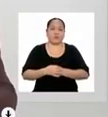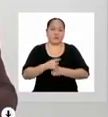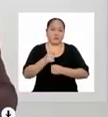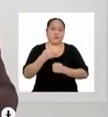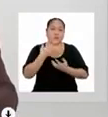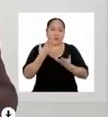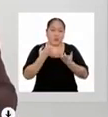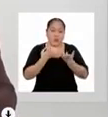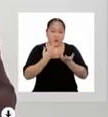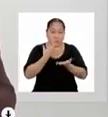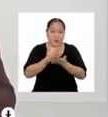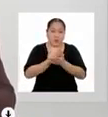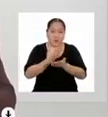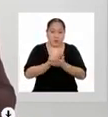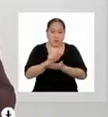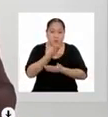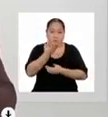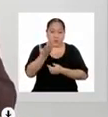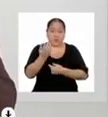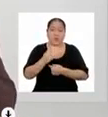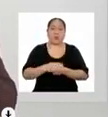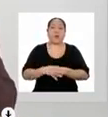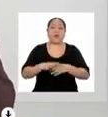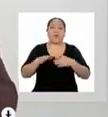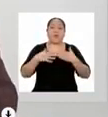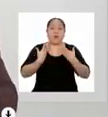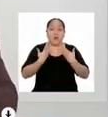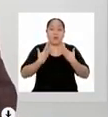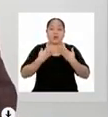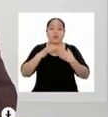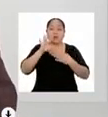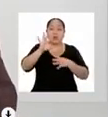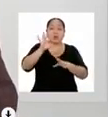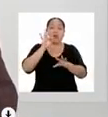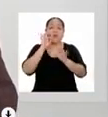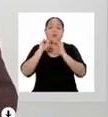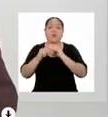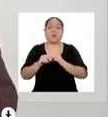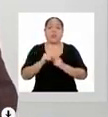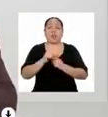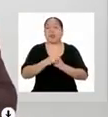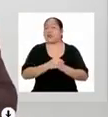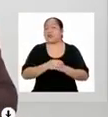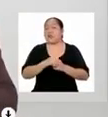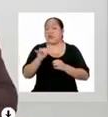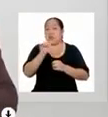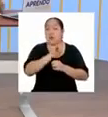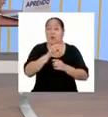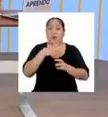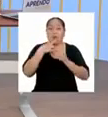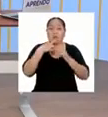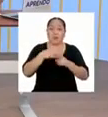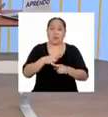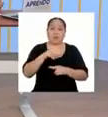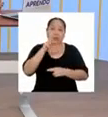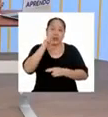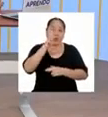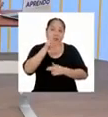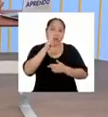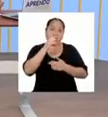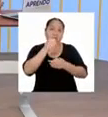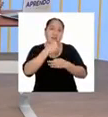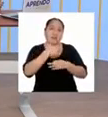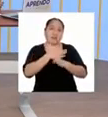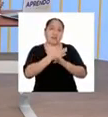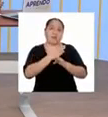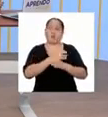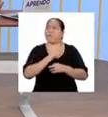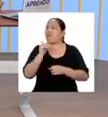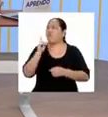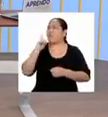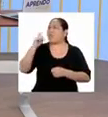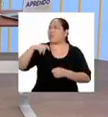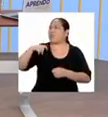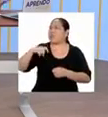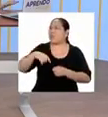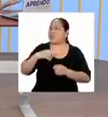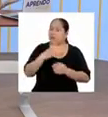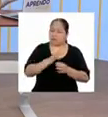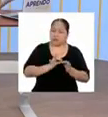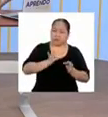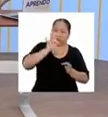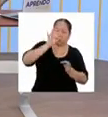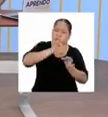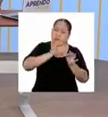quiero demostrar con esto es que podemos llegar al mismo resultado con 3 simples pasos. O sea que no era necesario